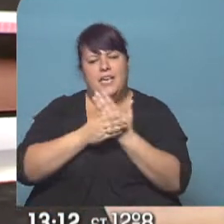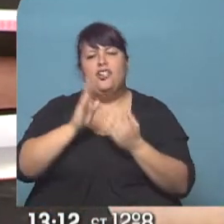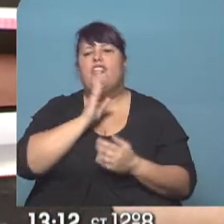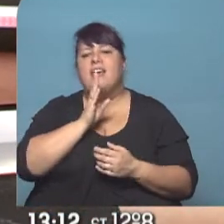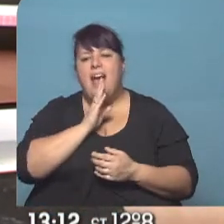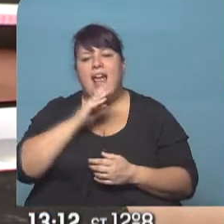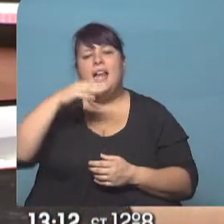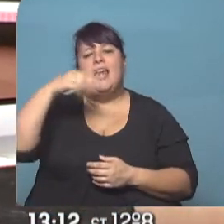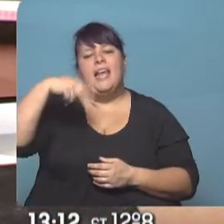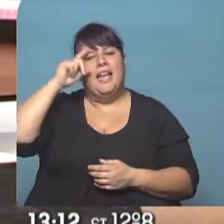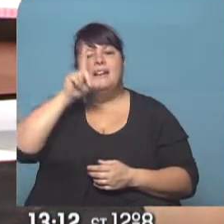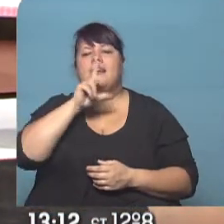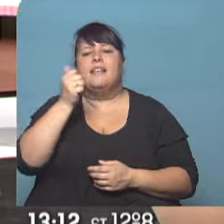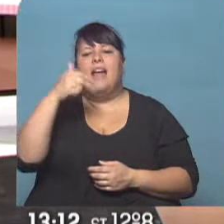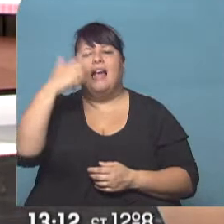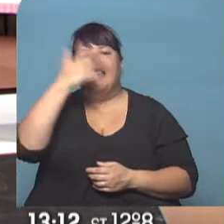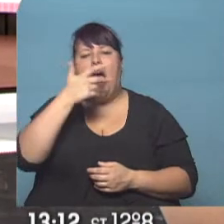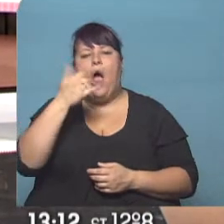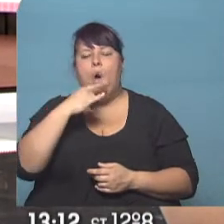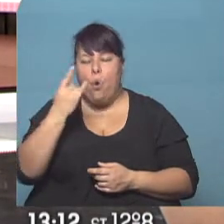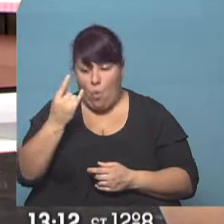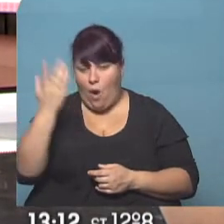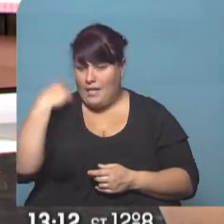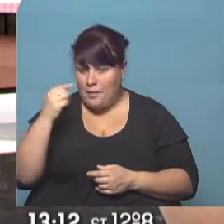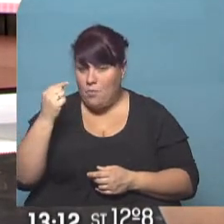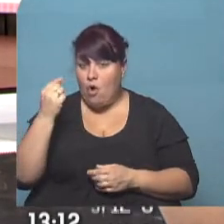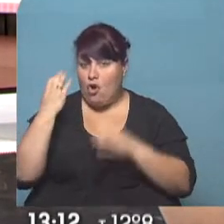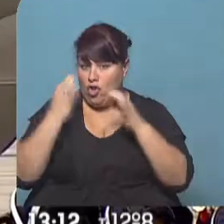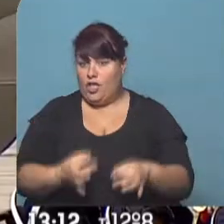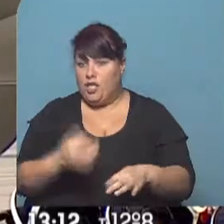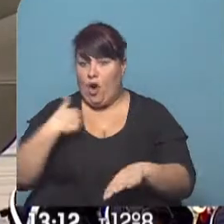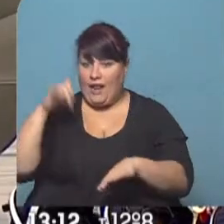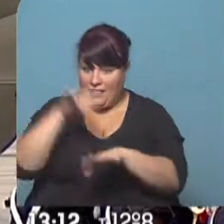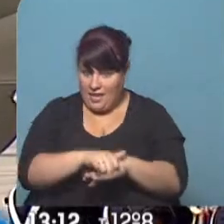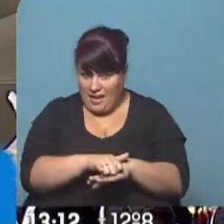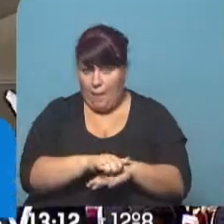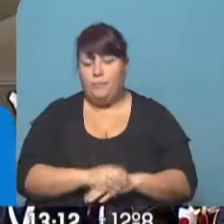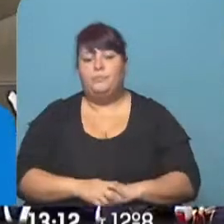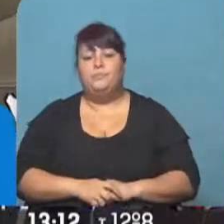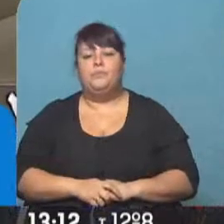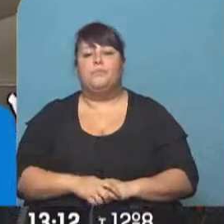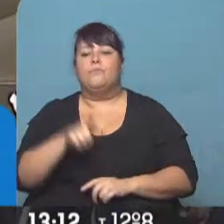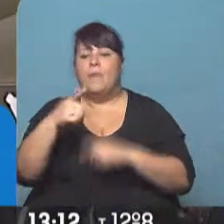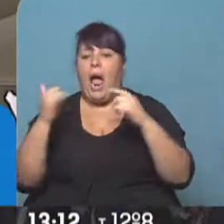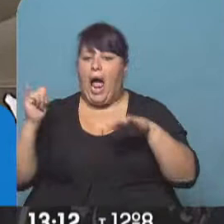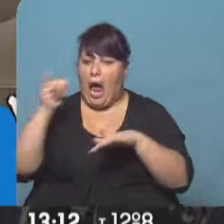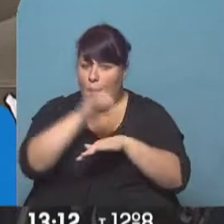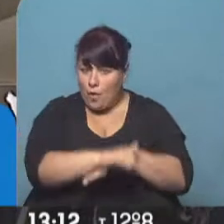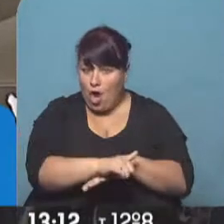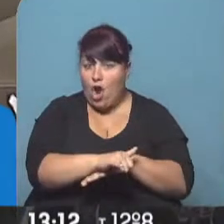israelí, Benjamín Netanyahu, quien acaba de aterrizar en la República Argentina. Su avión